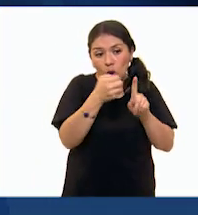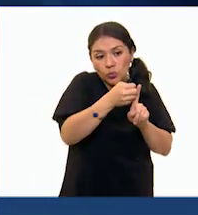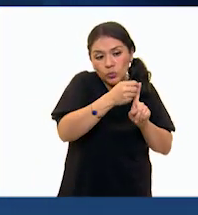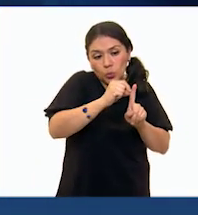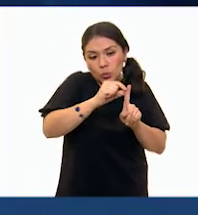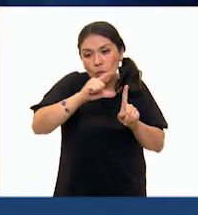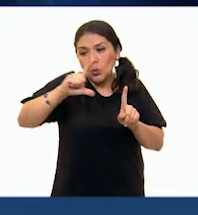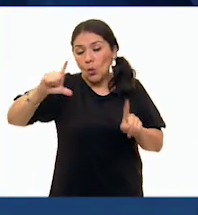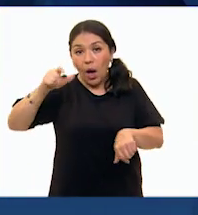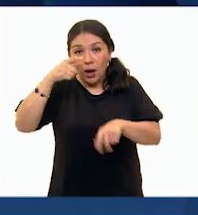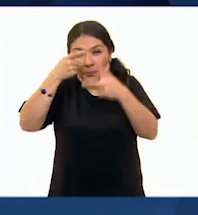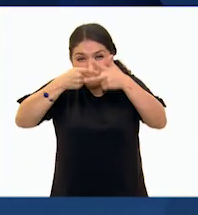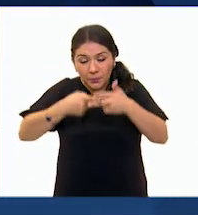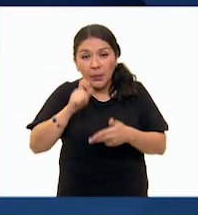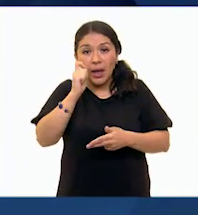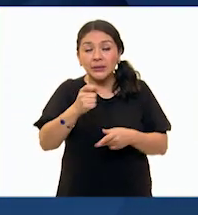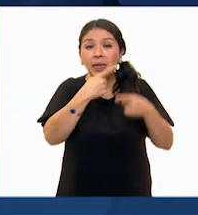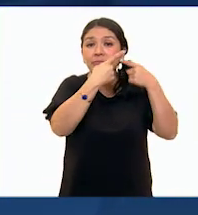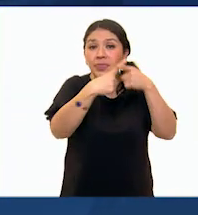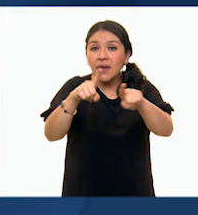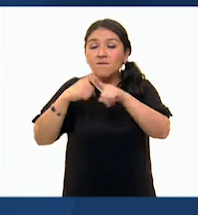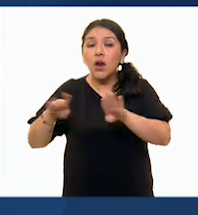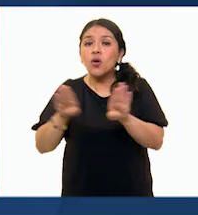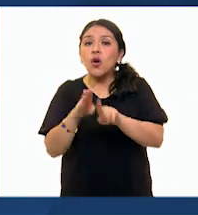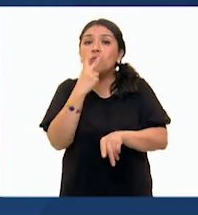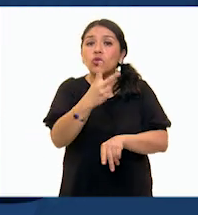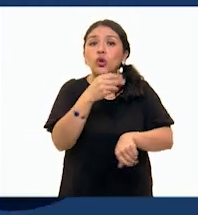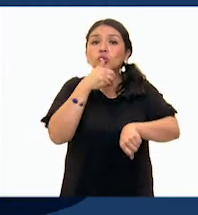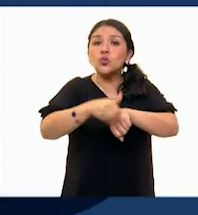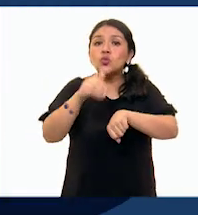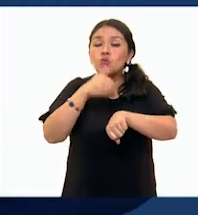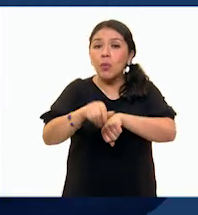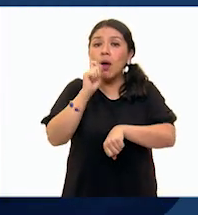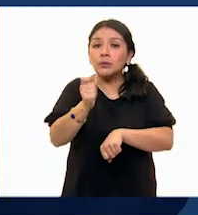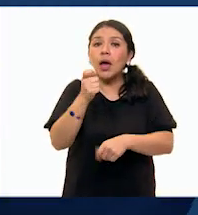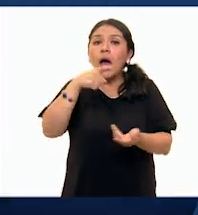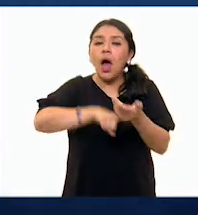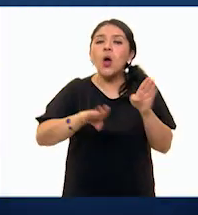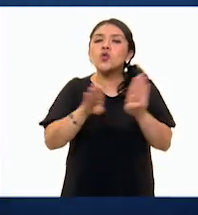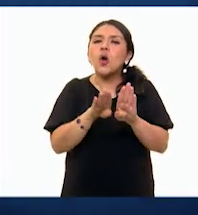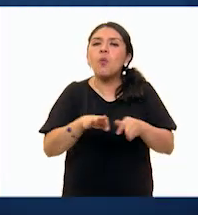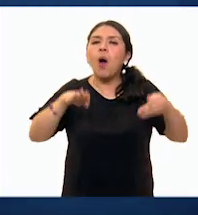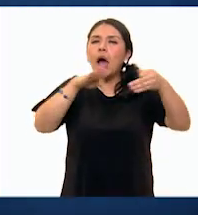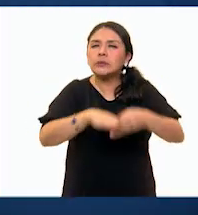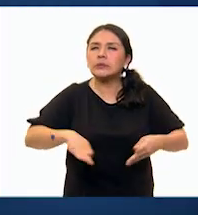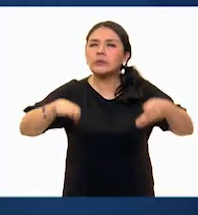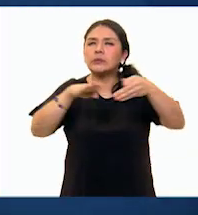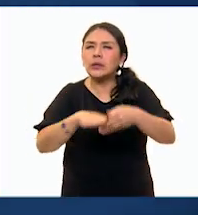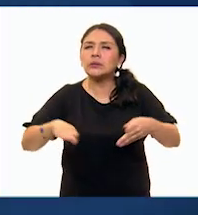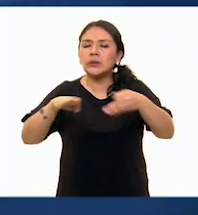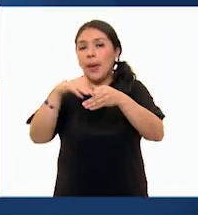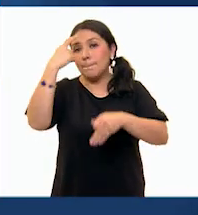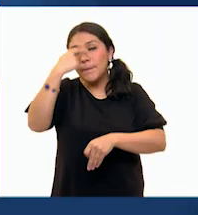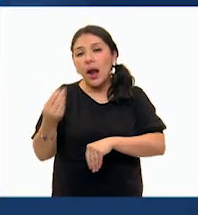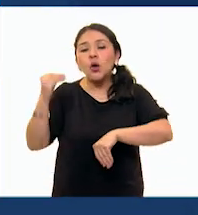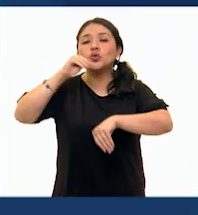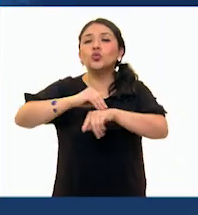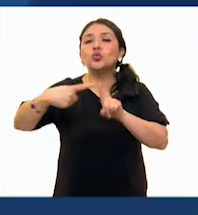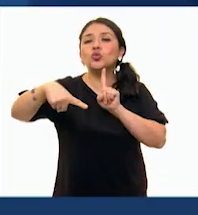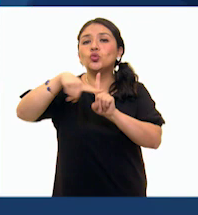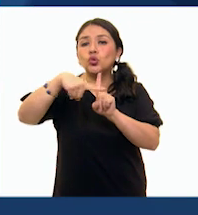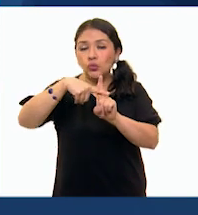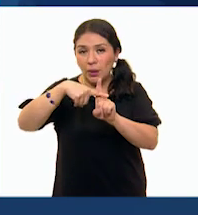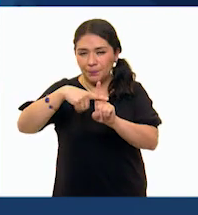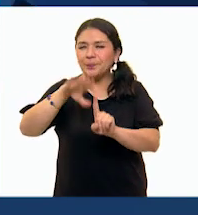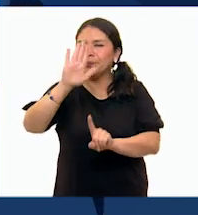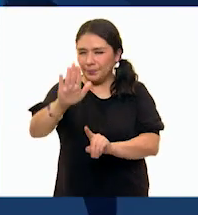aritmética, la diferencia entre dos términos consecutivos es una constante aditiva. Dejemos aparte